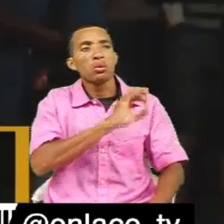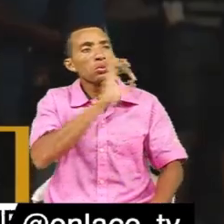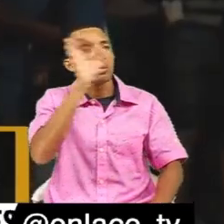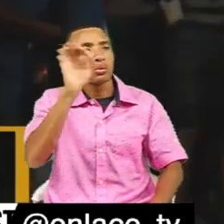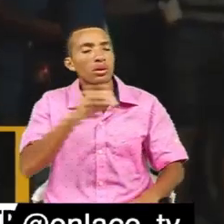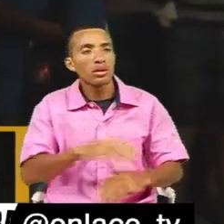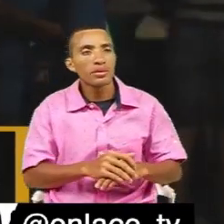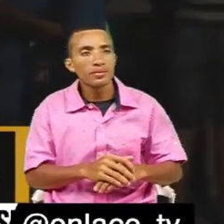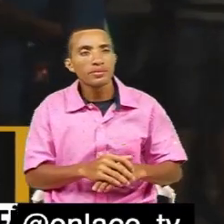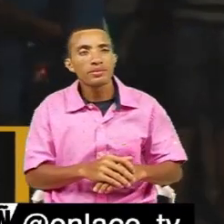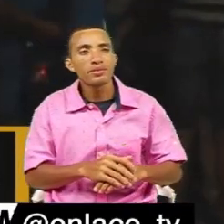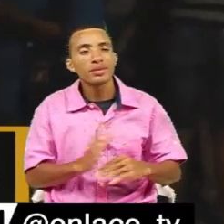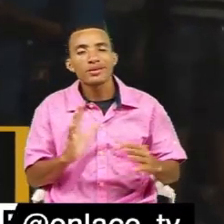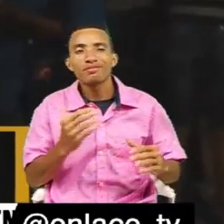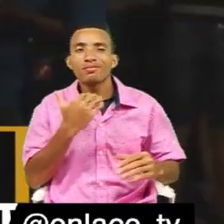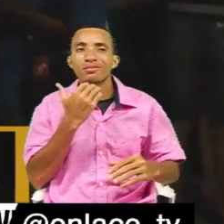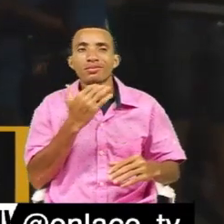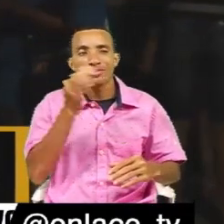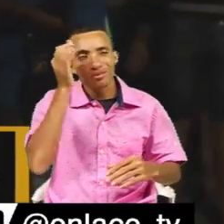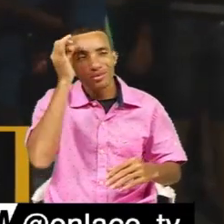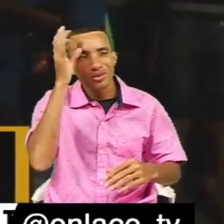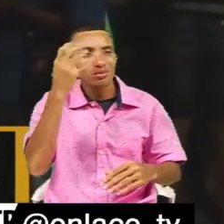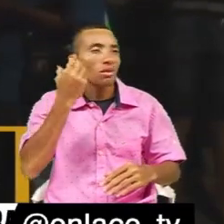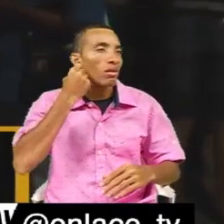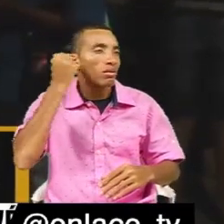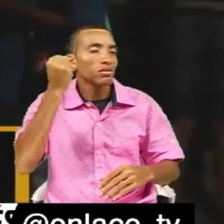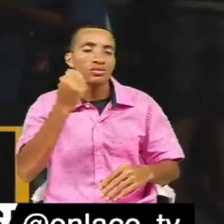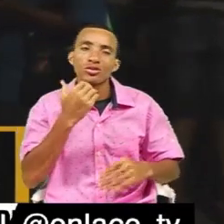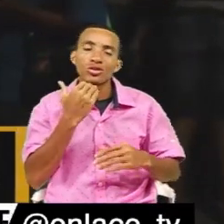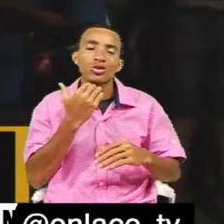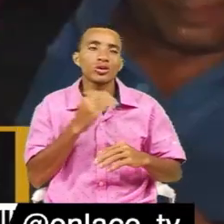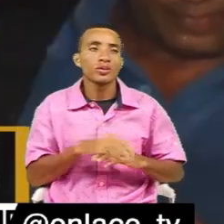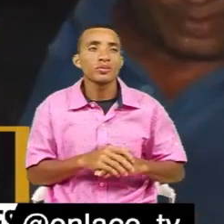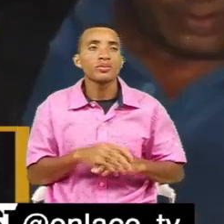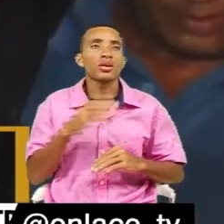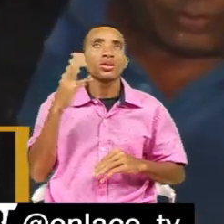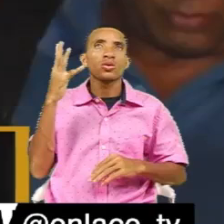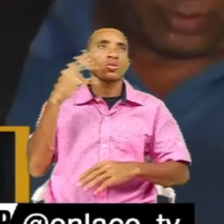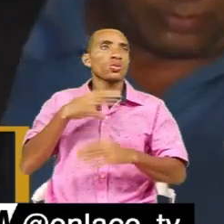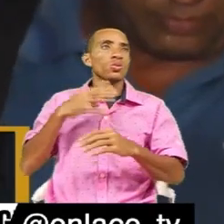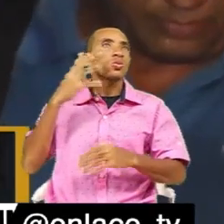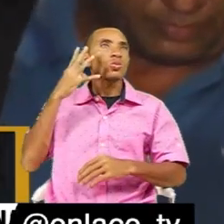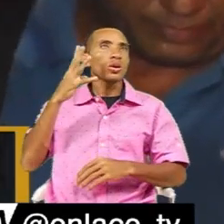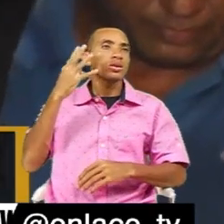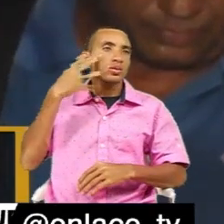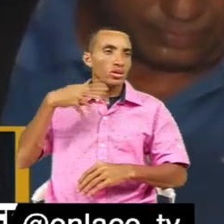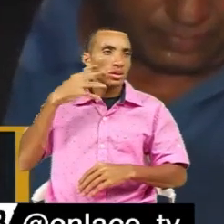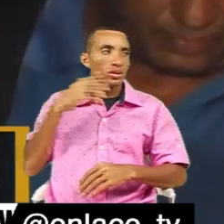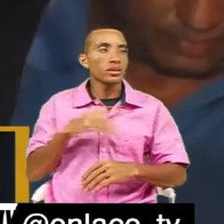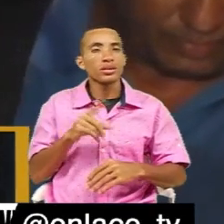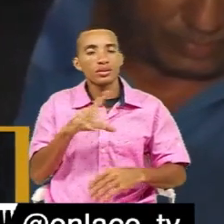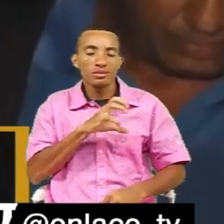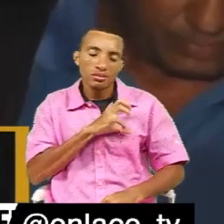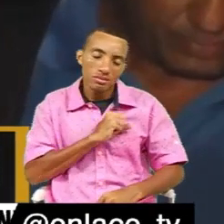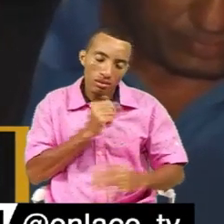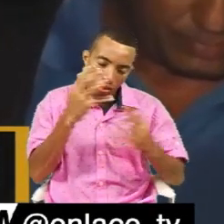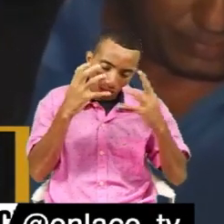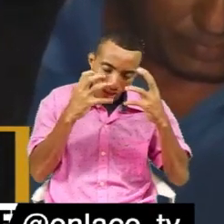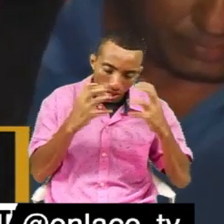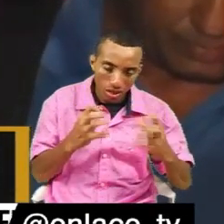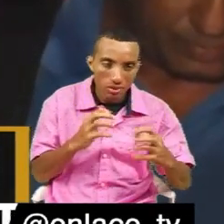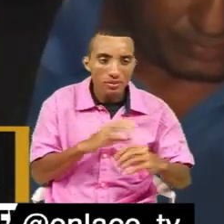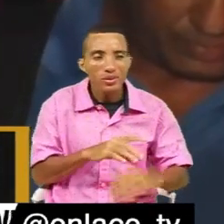pasó para hacer esa determinación. Pues hace unos 4 días estaba como muy deprimido, pero no decía por qué ni